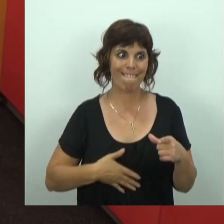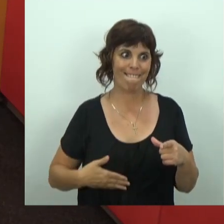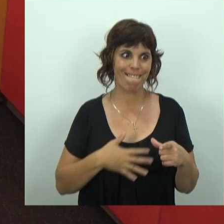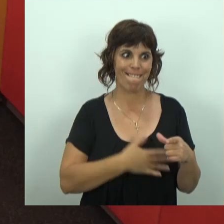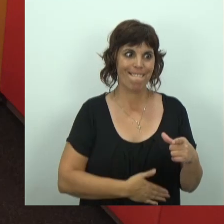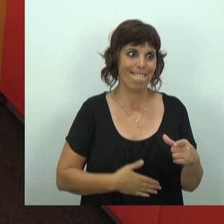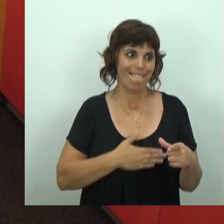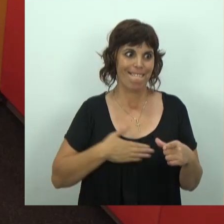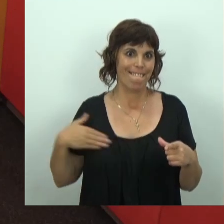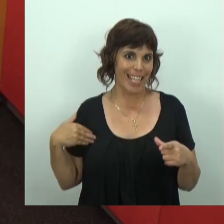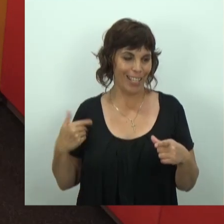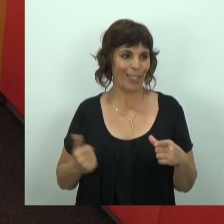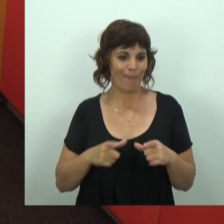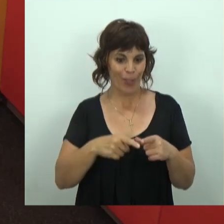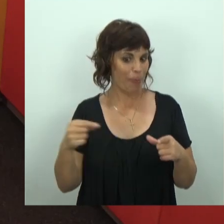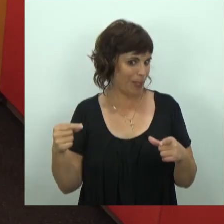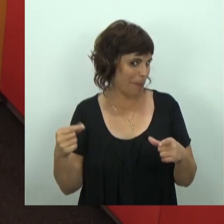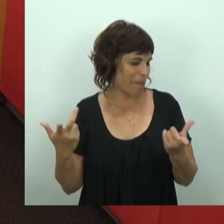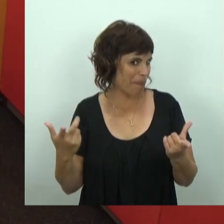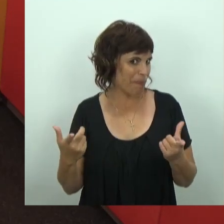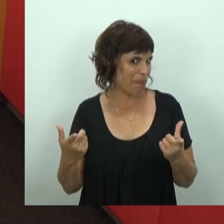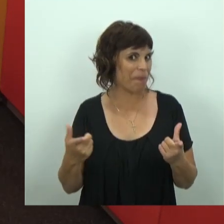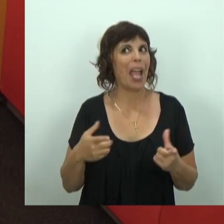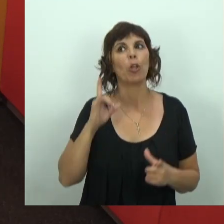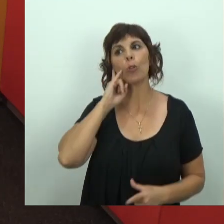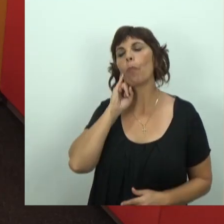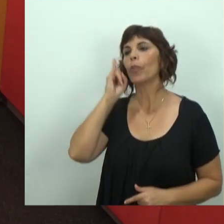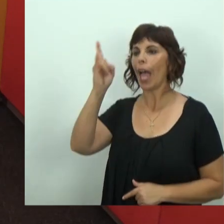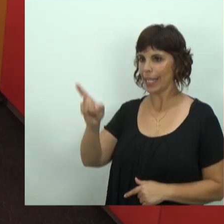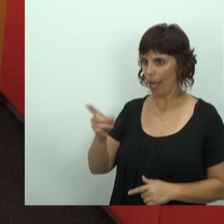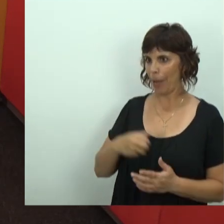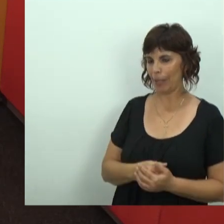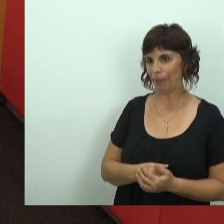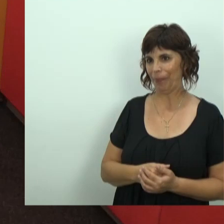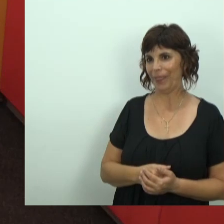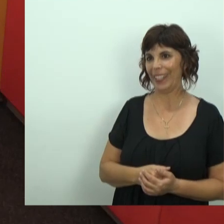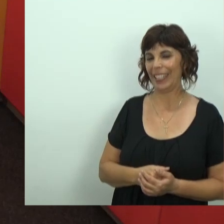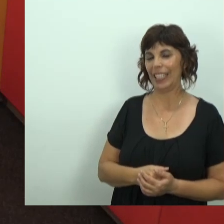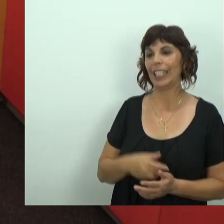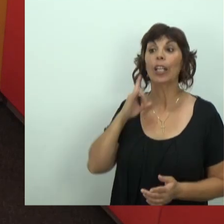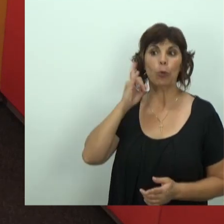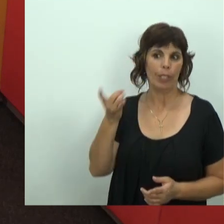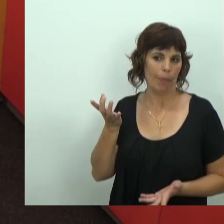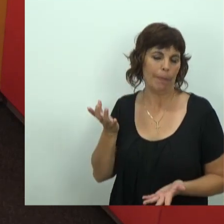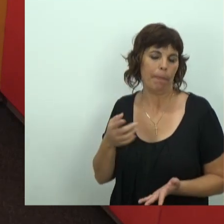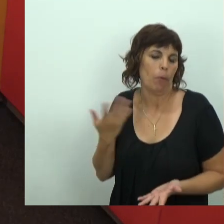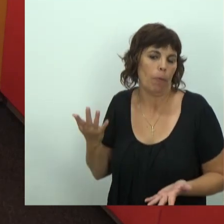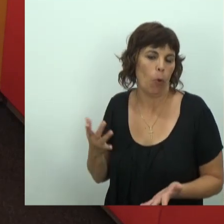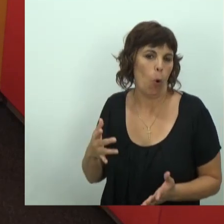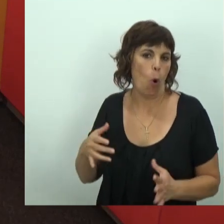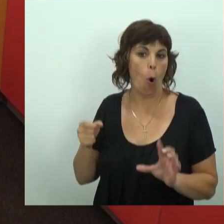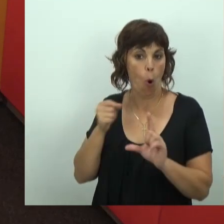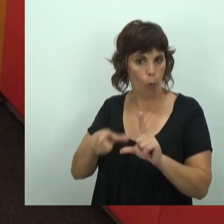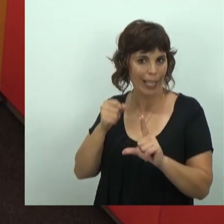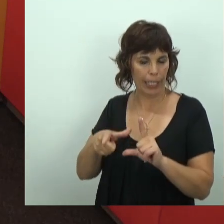o en Amazon, tú lo pides y te viene un correo de electrónico